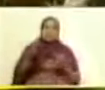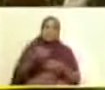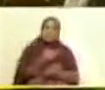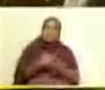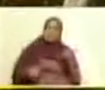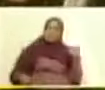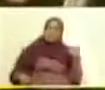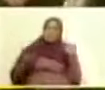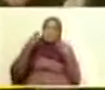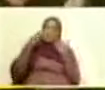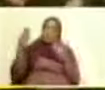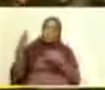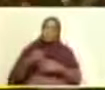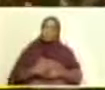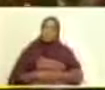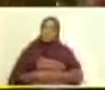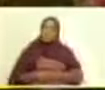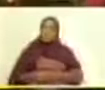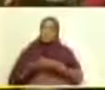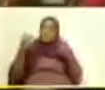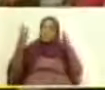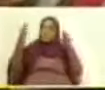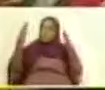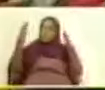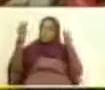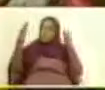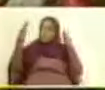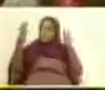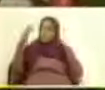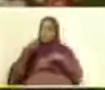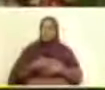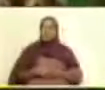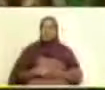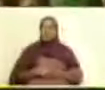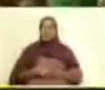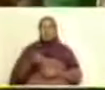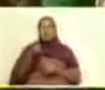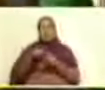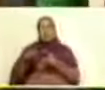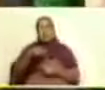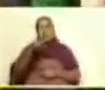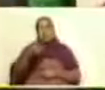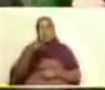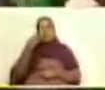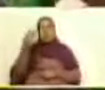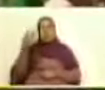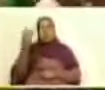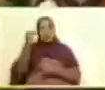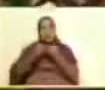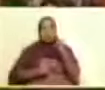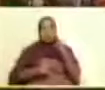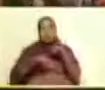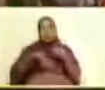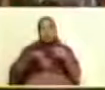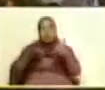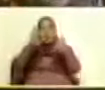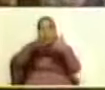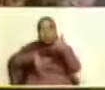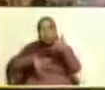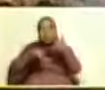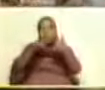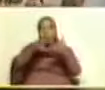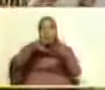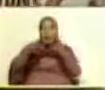Era otra de las T abordadas es la geopolítica. Una última transformación que